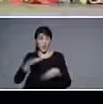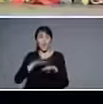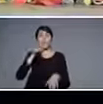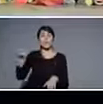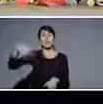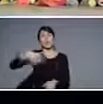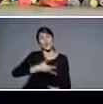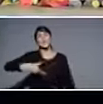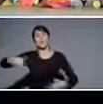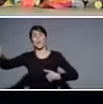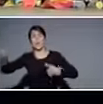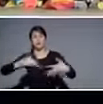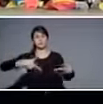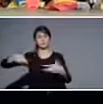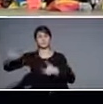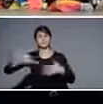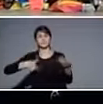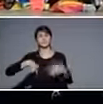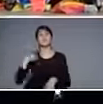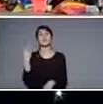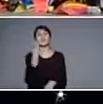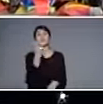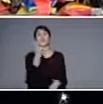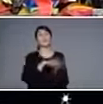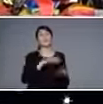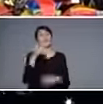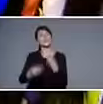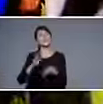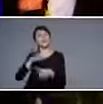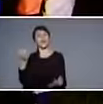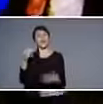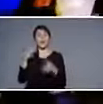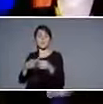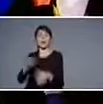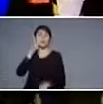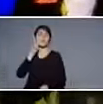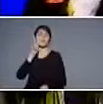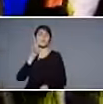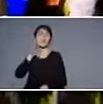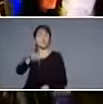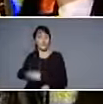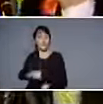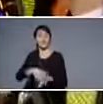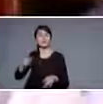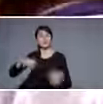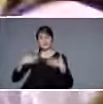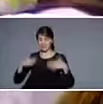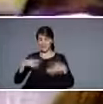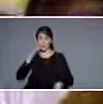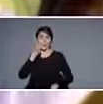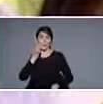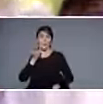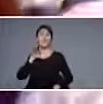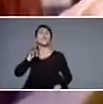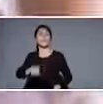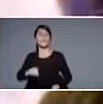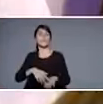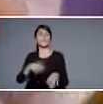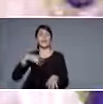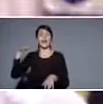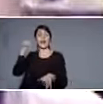robaron dinero, dinero para comprarse un yate, dinero para sus trajes. De España dice